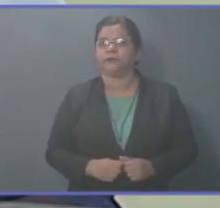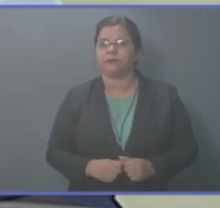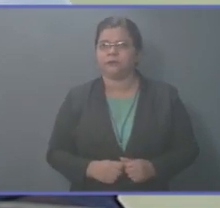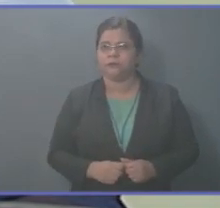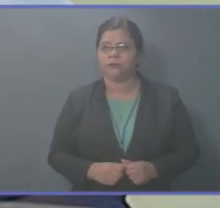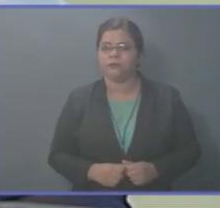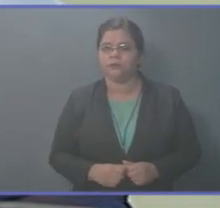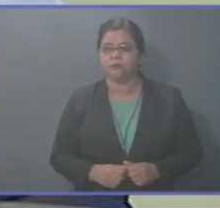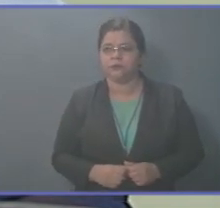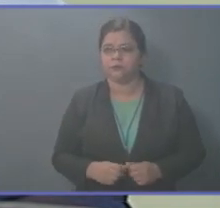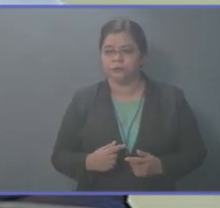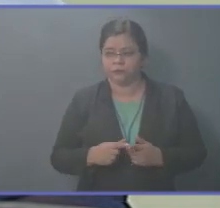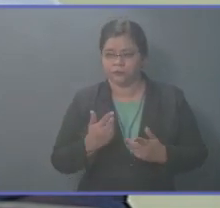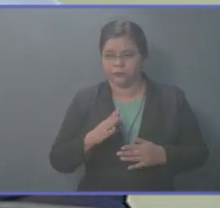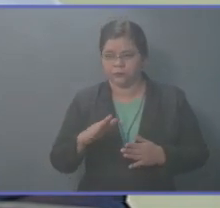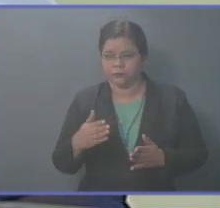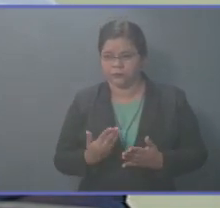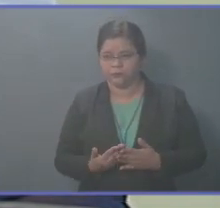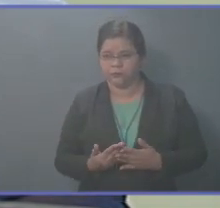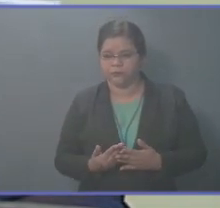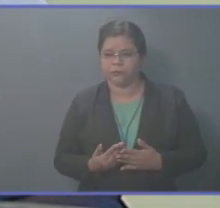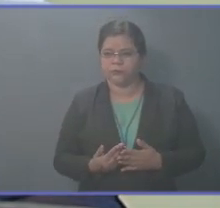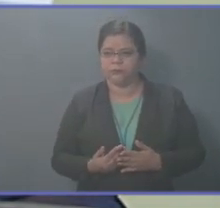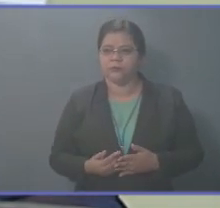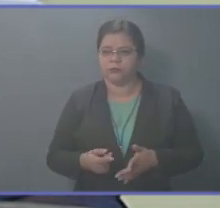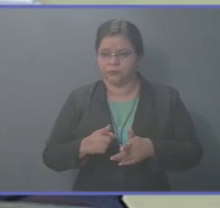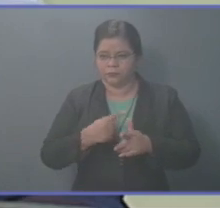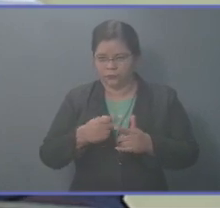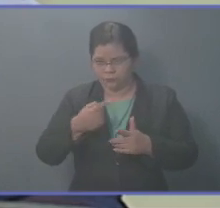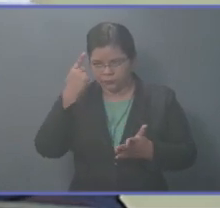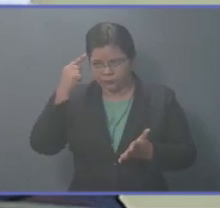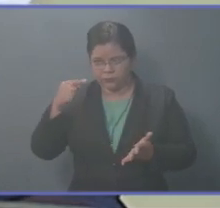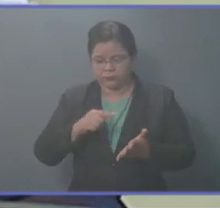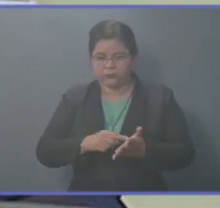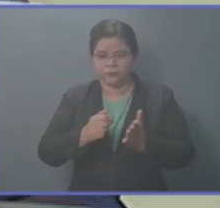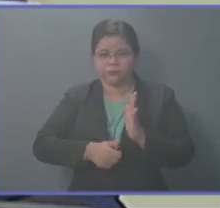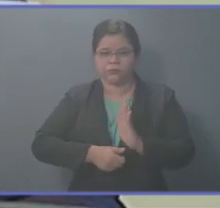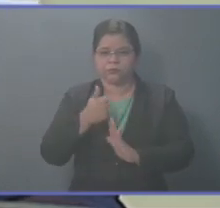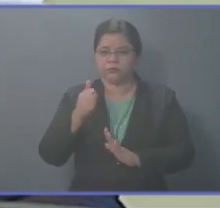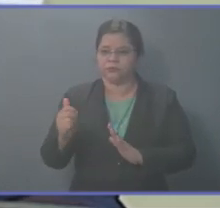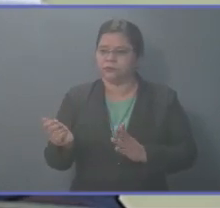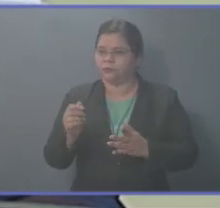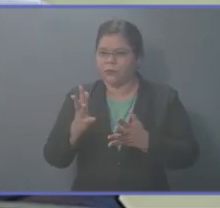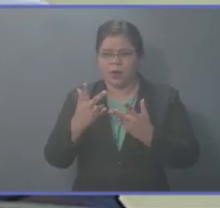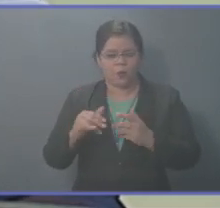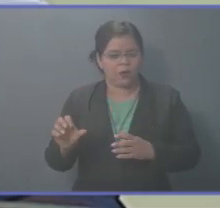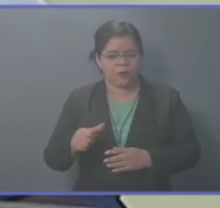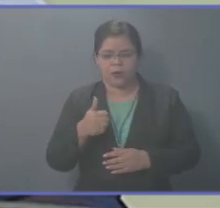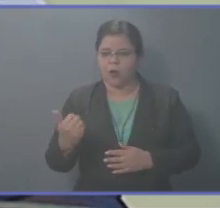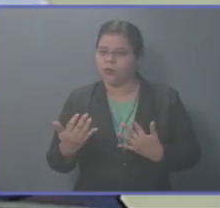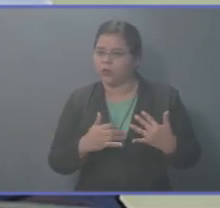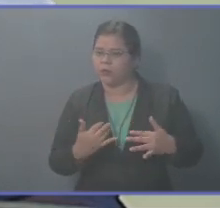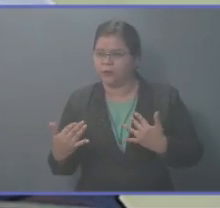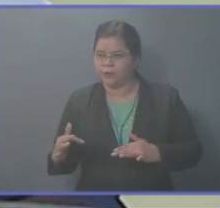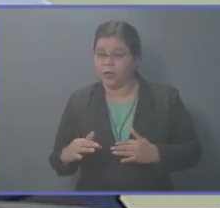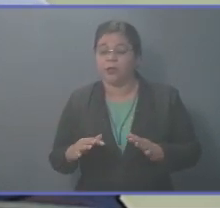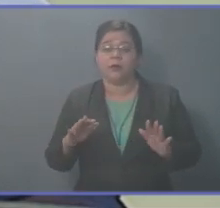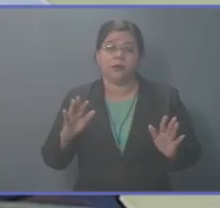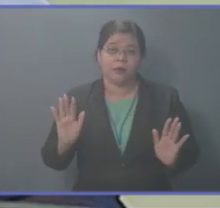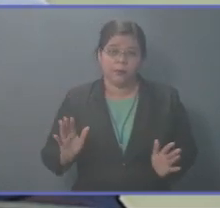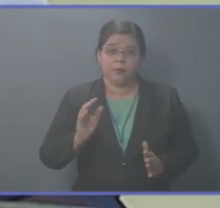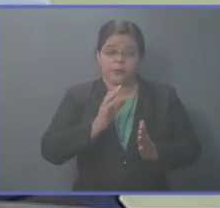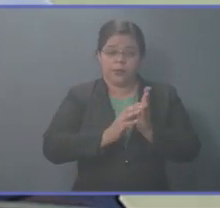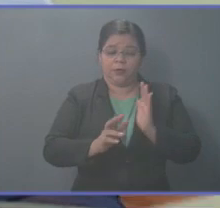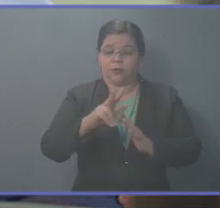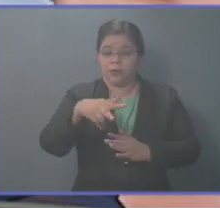que será un cuerpo profesional independiente de la Fuerza Armada y ajeno a toda actividad partidista, mientras que el inciso